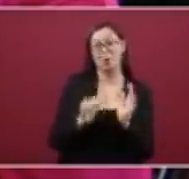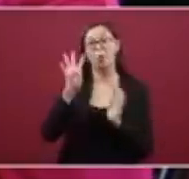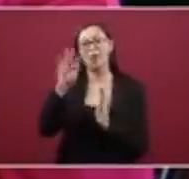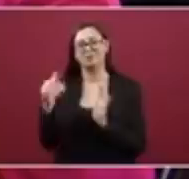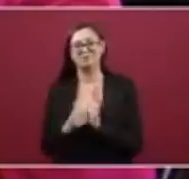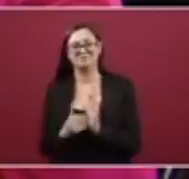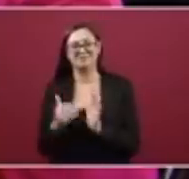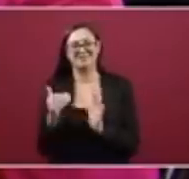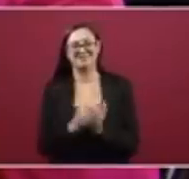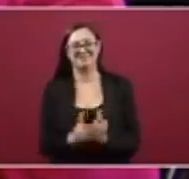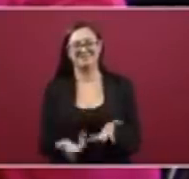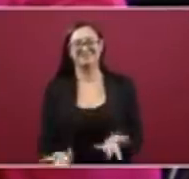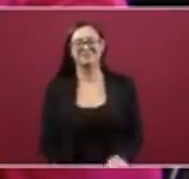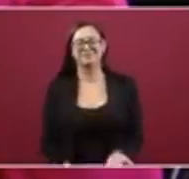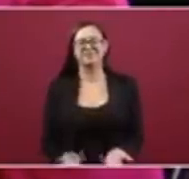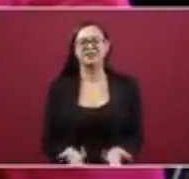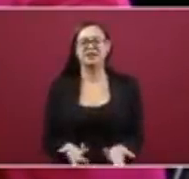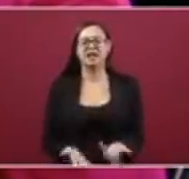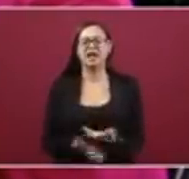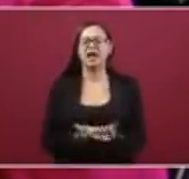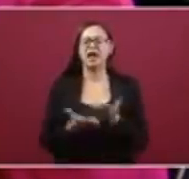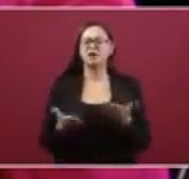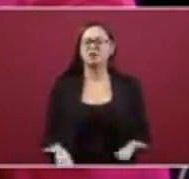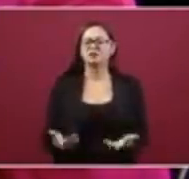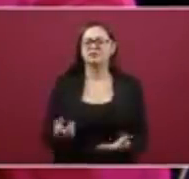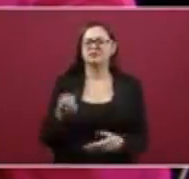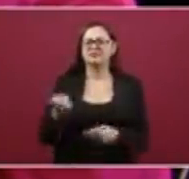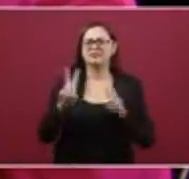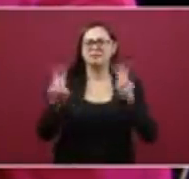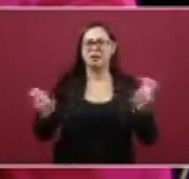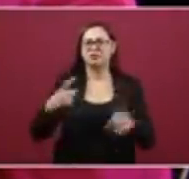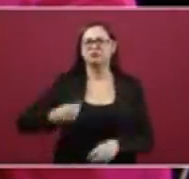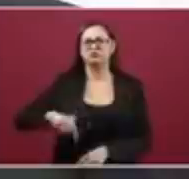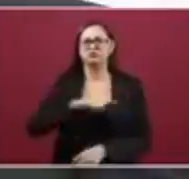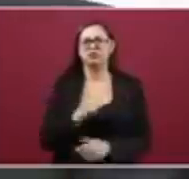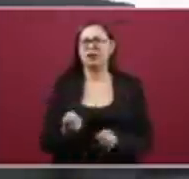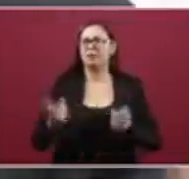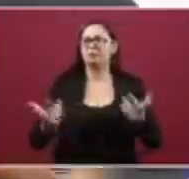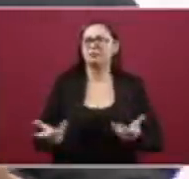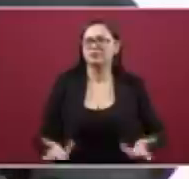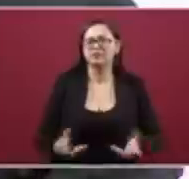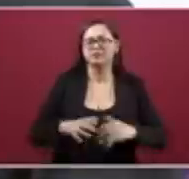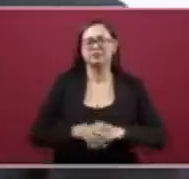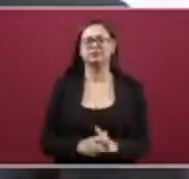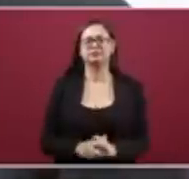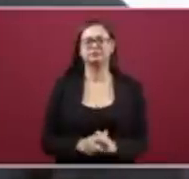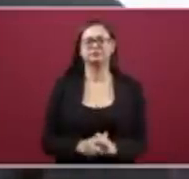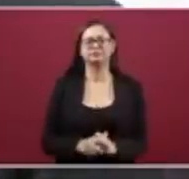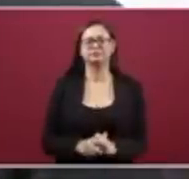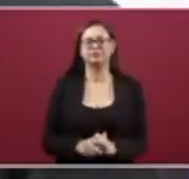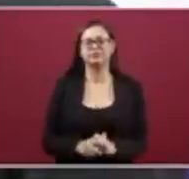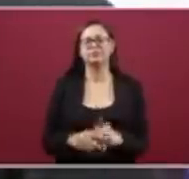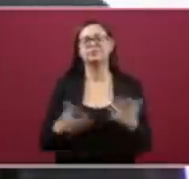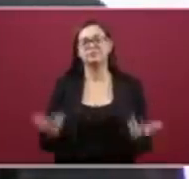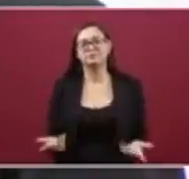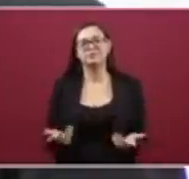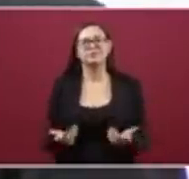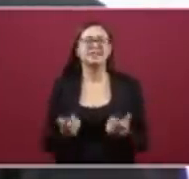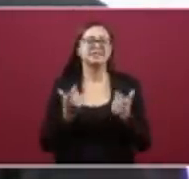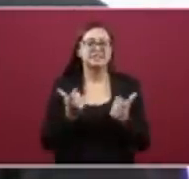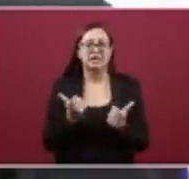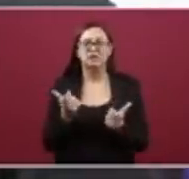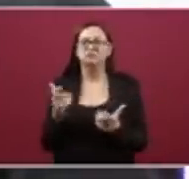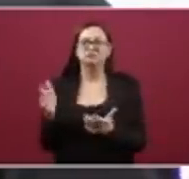que estamos haciendo en este caso pues estamos haciendo un acopio de recursos